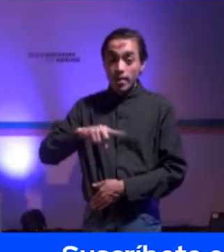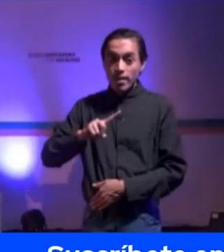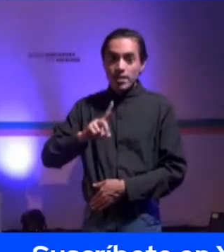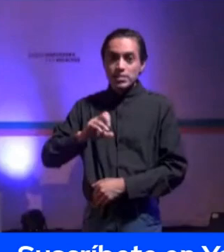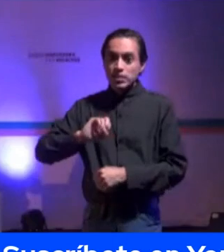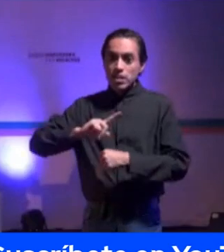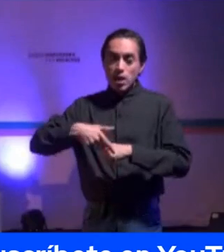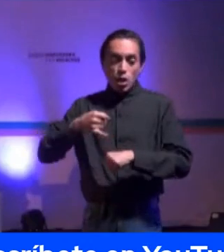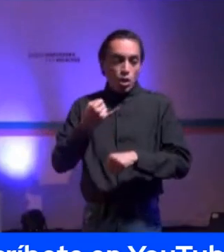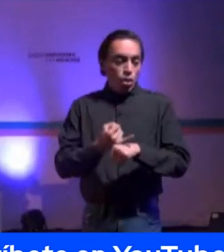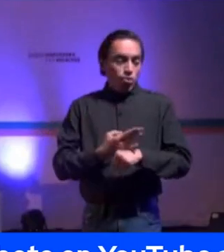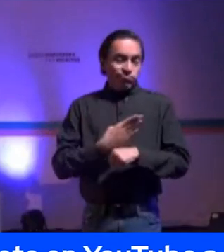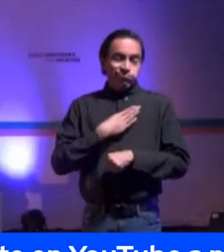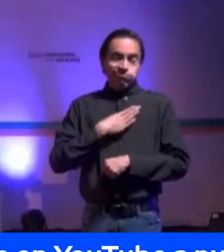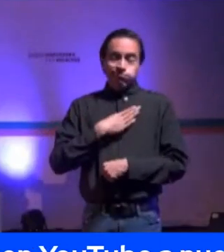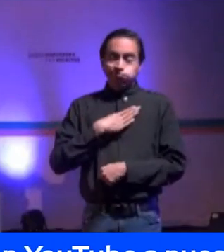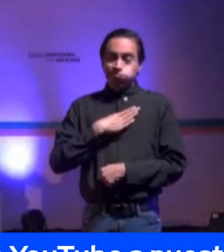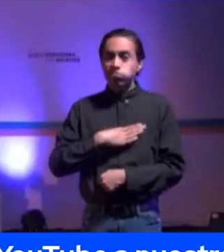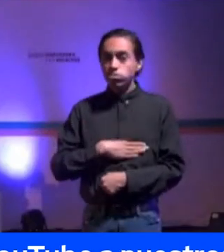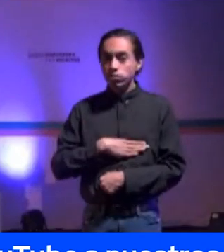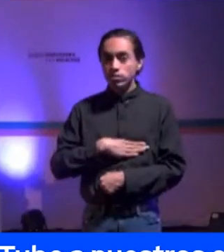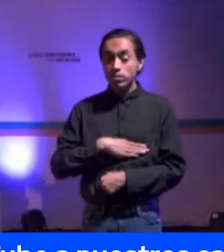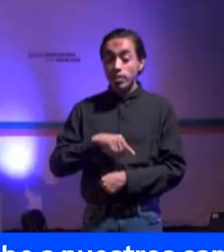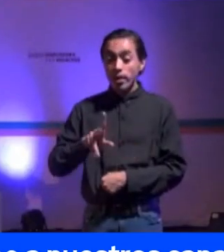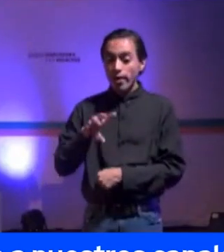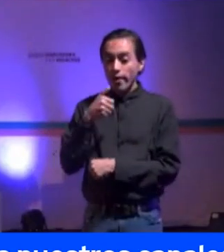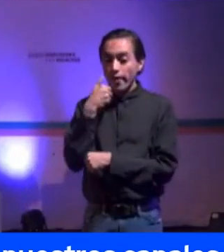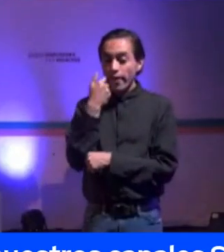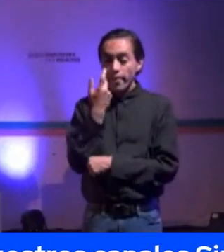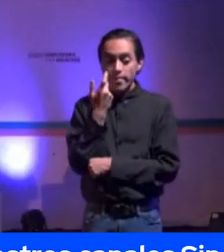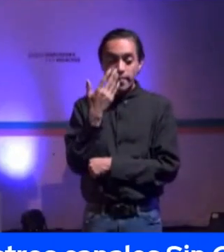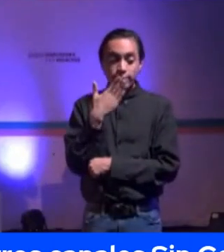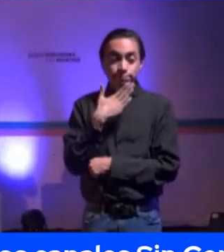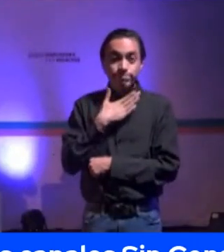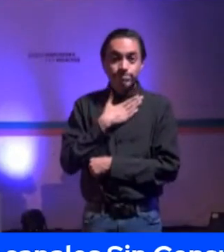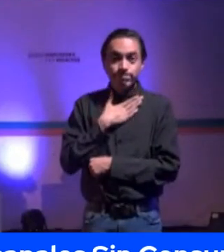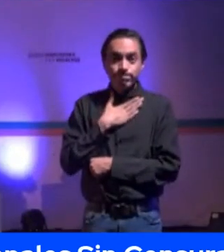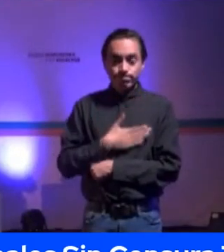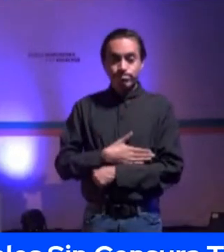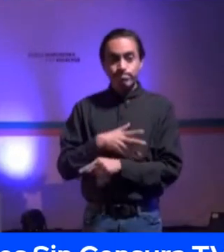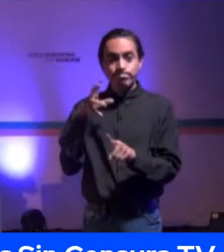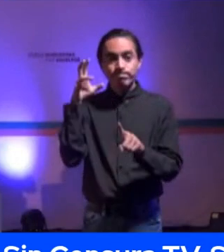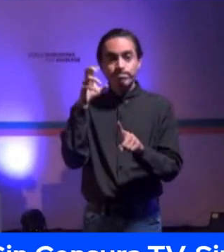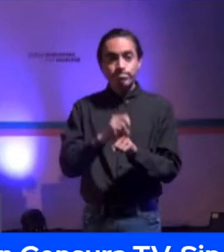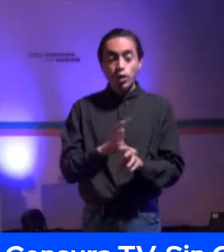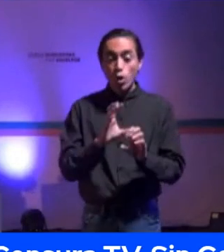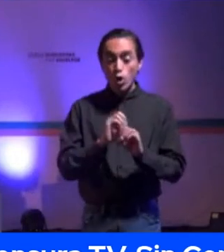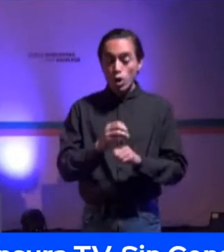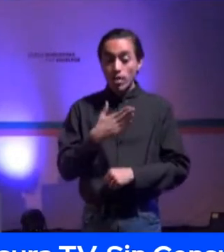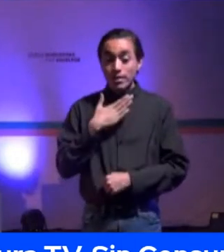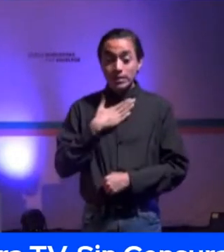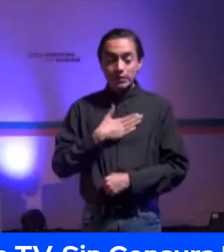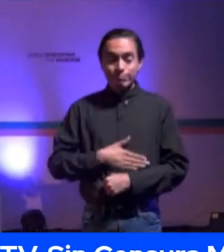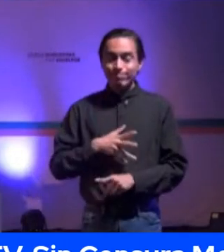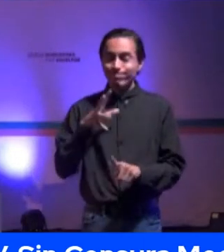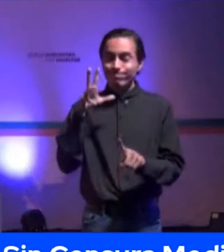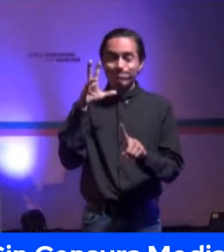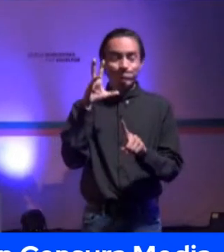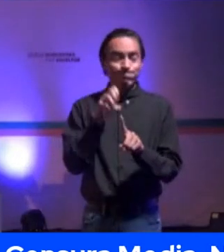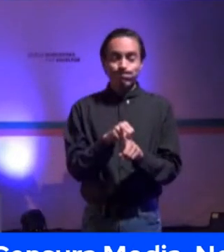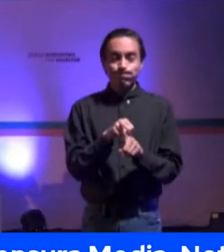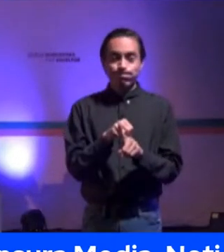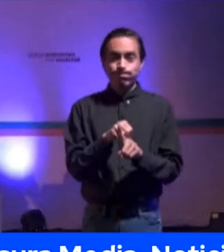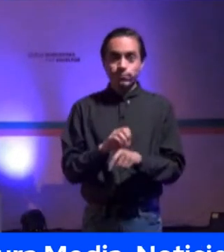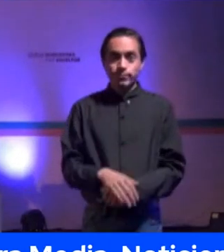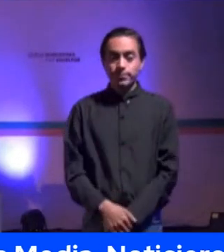una injusticia, o que están buscando justicia, o que no llega la justicia de alguna manera.